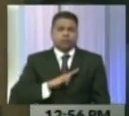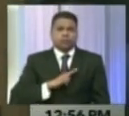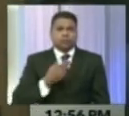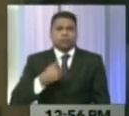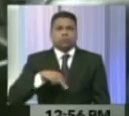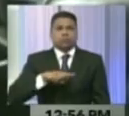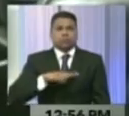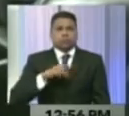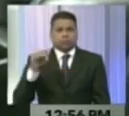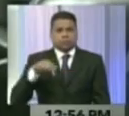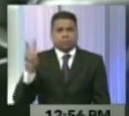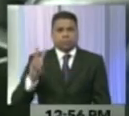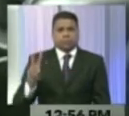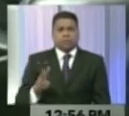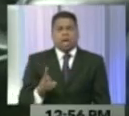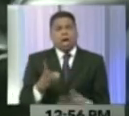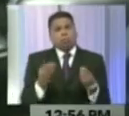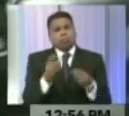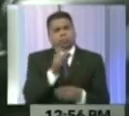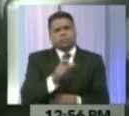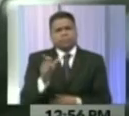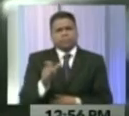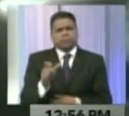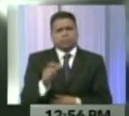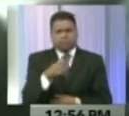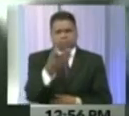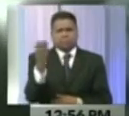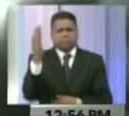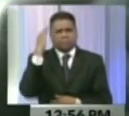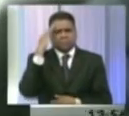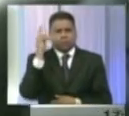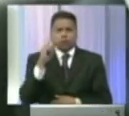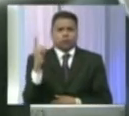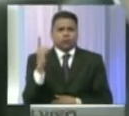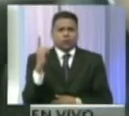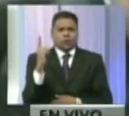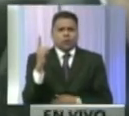ojalá el país. Creo que a muchos de ustedes también los afecta como venezolanos.